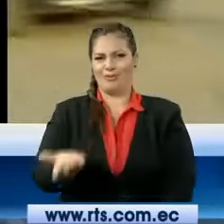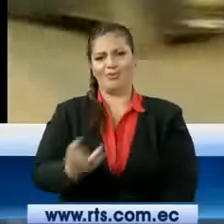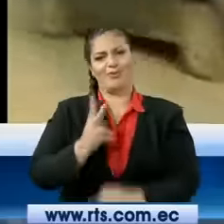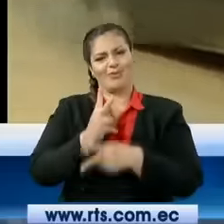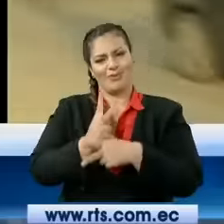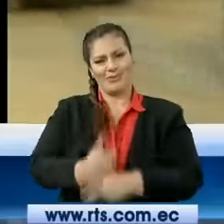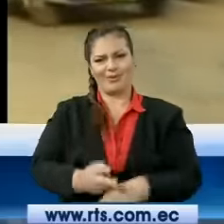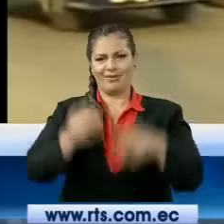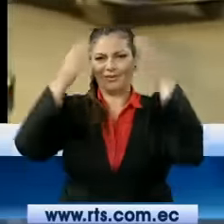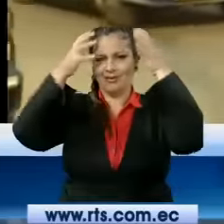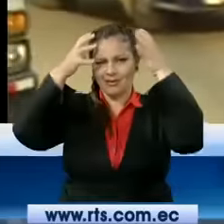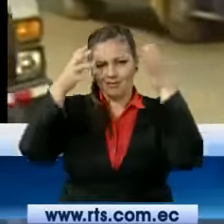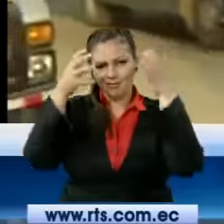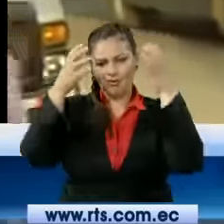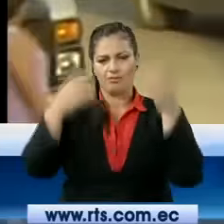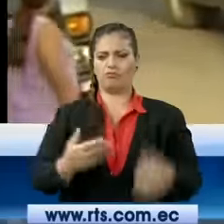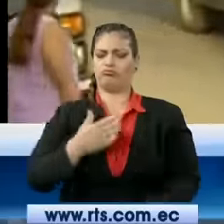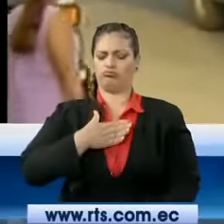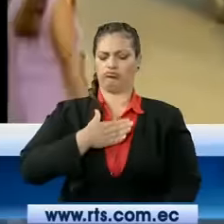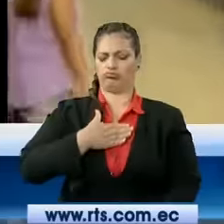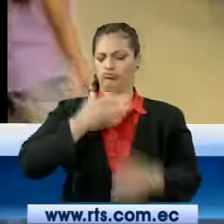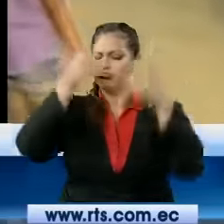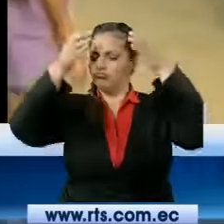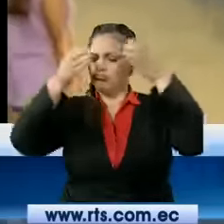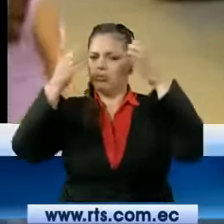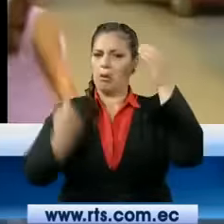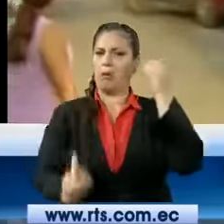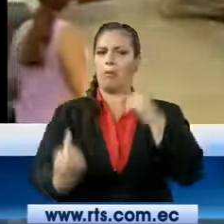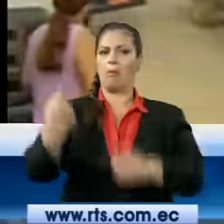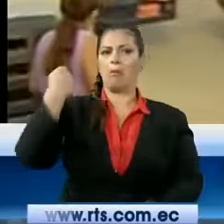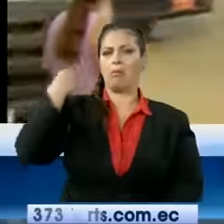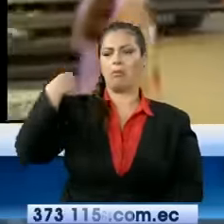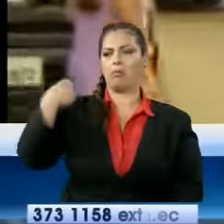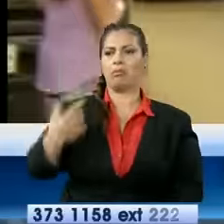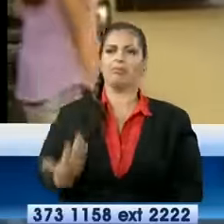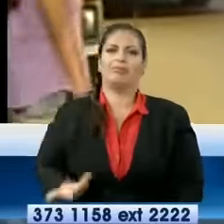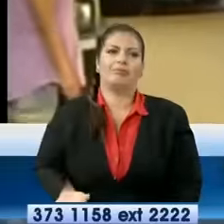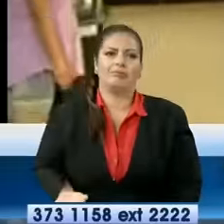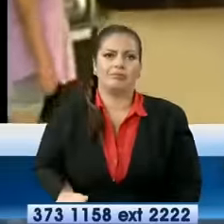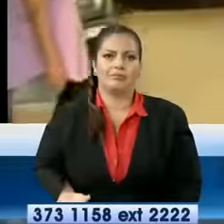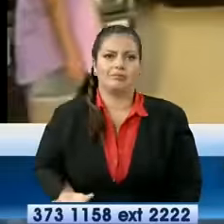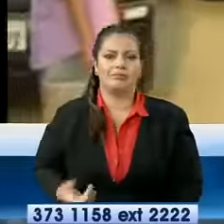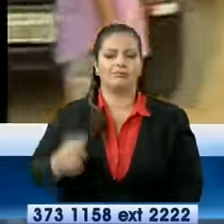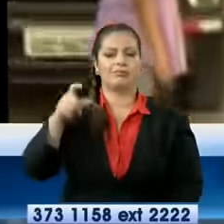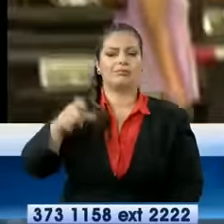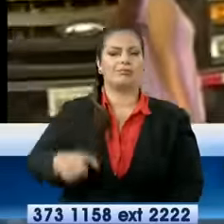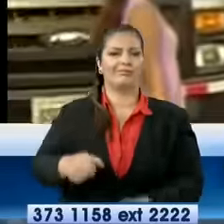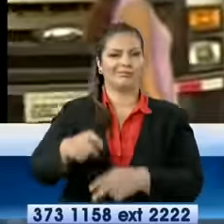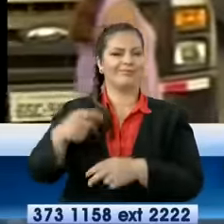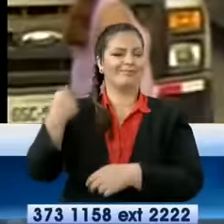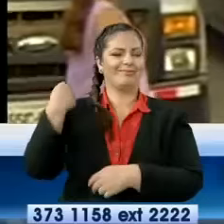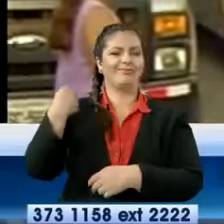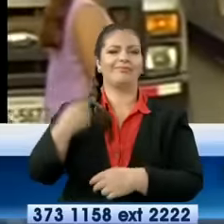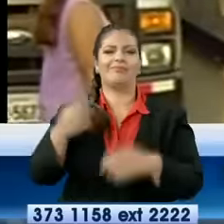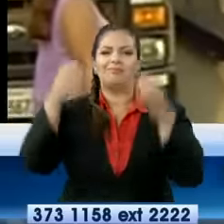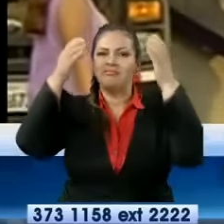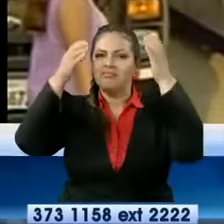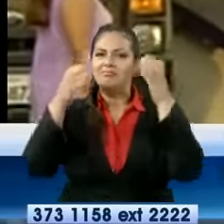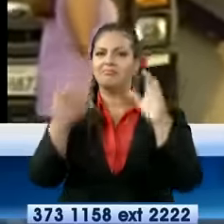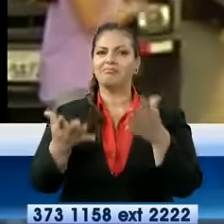sí precautelen su seguridad, pero dejen vulnerable la integridad de sus acompañantes?